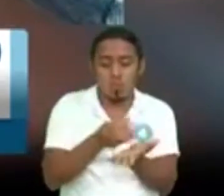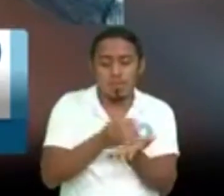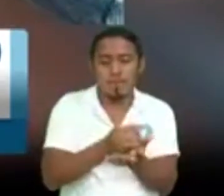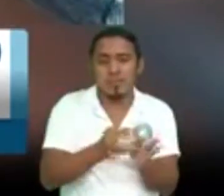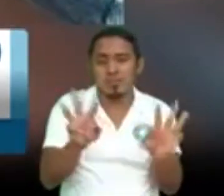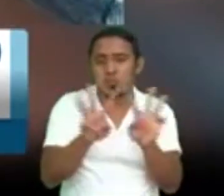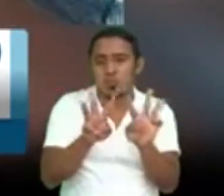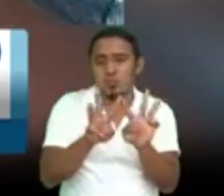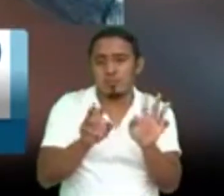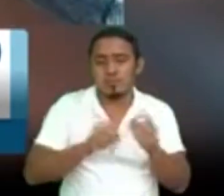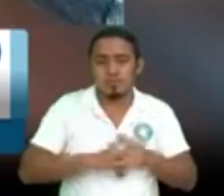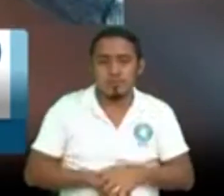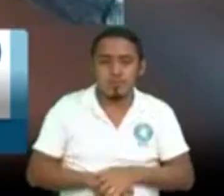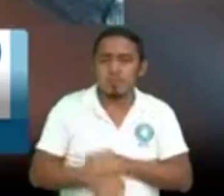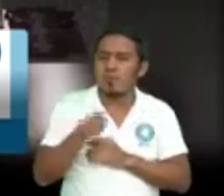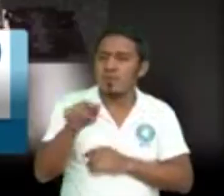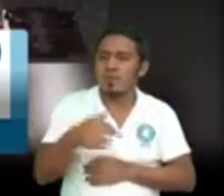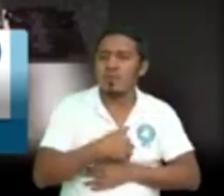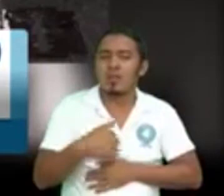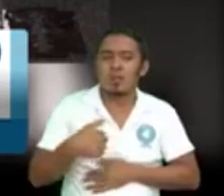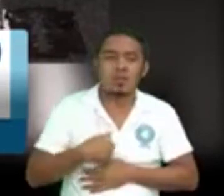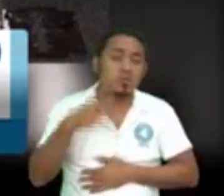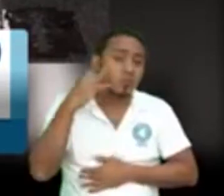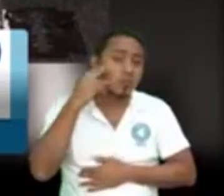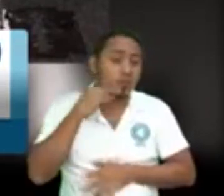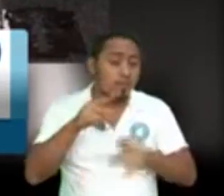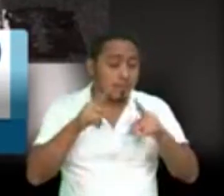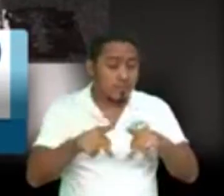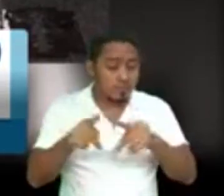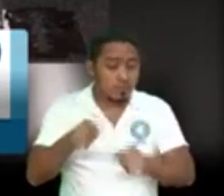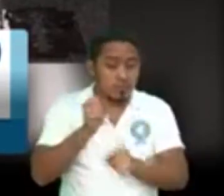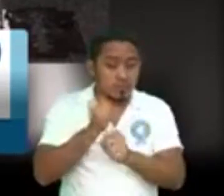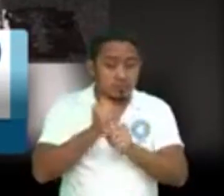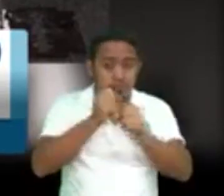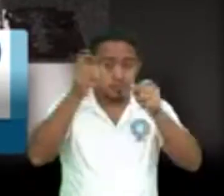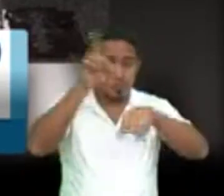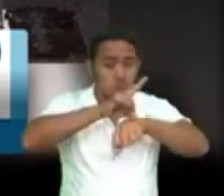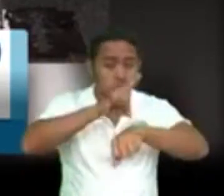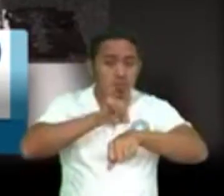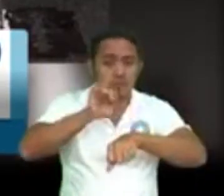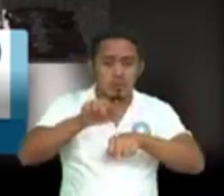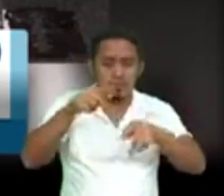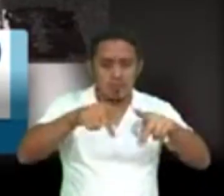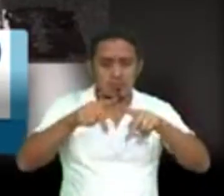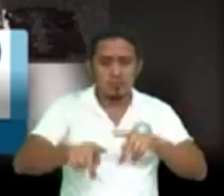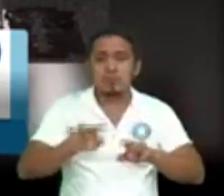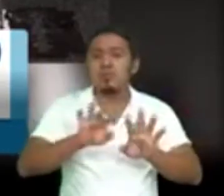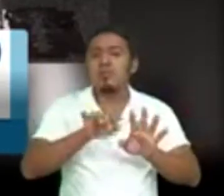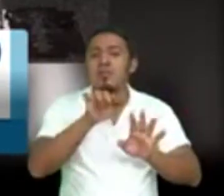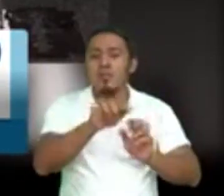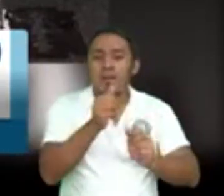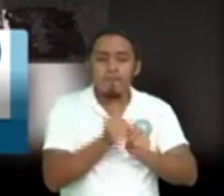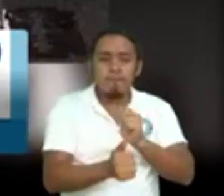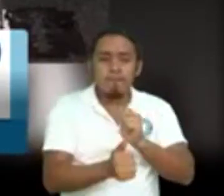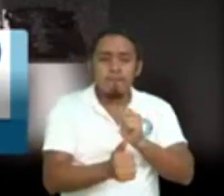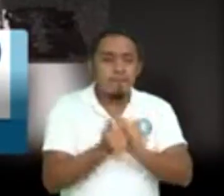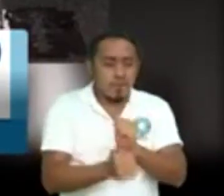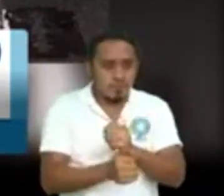eso ustedes como ginecólogas, como parte del personal médico nicaragüense en esas personas que tienen esa